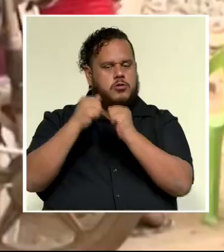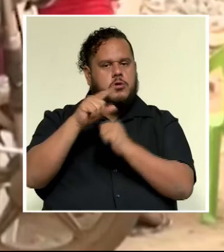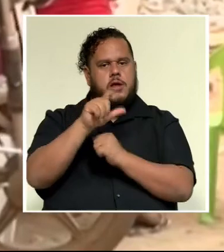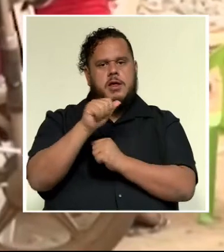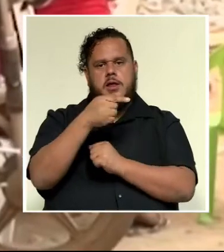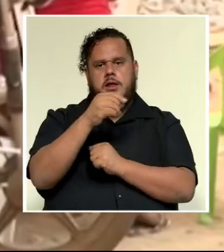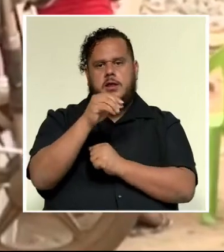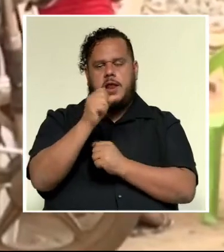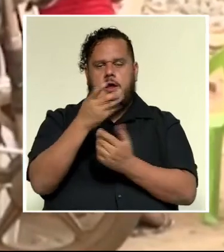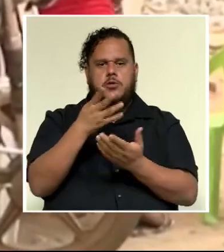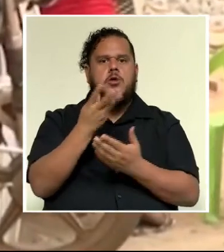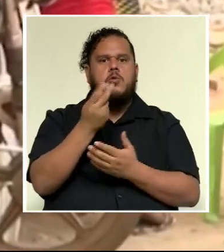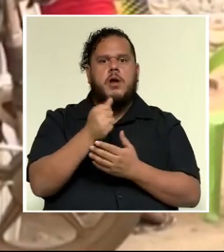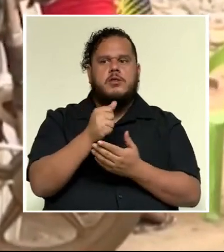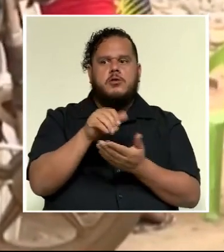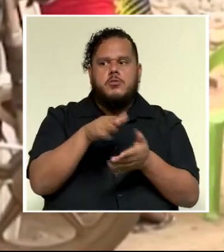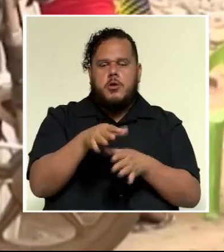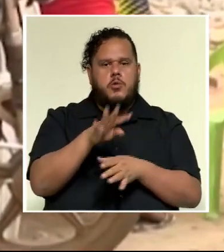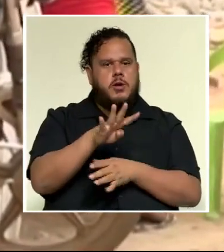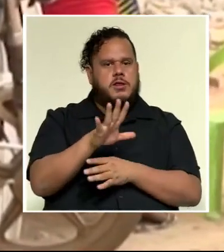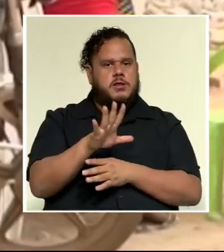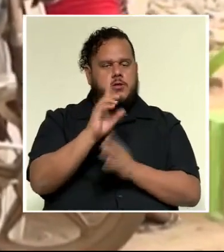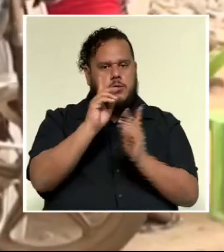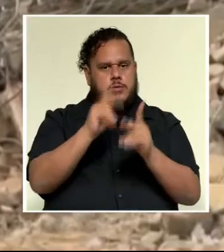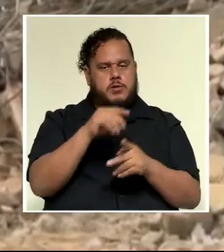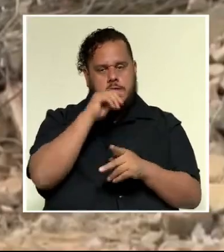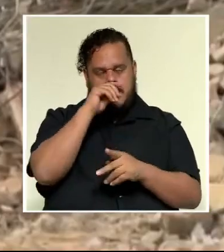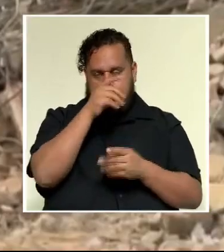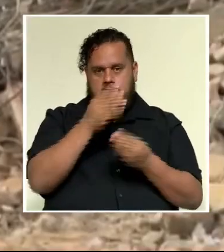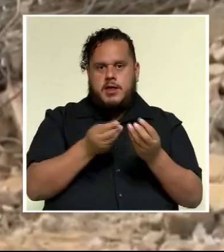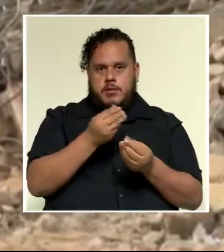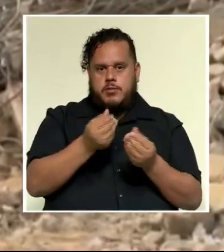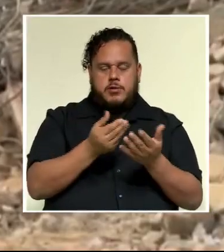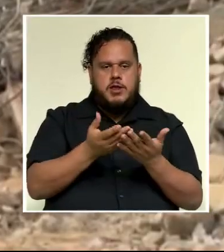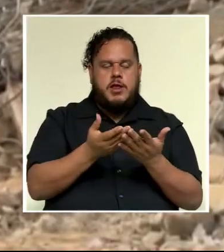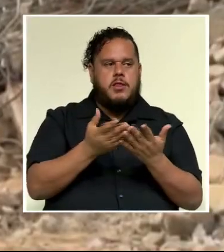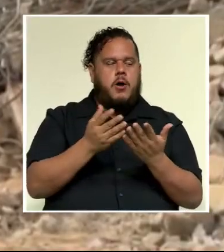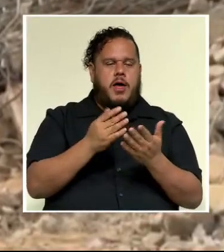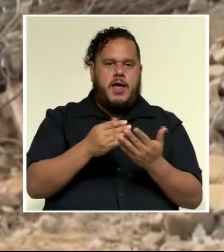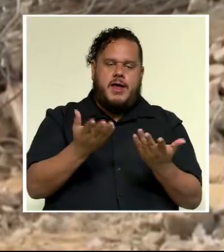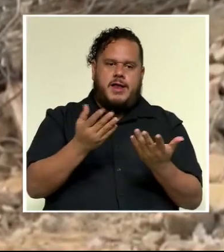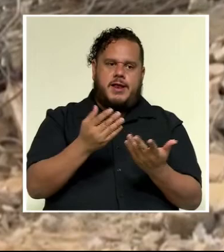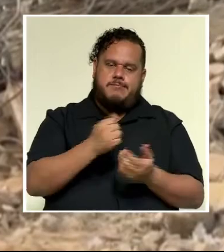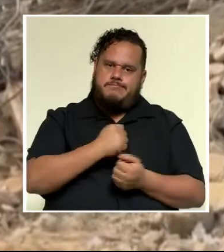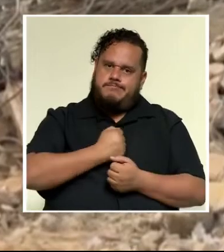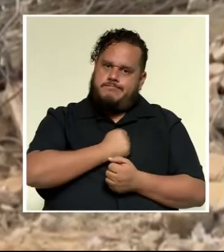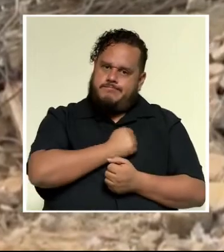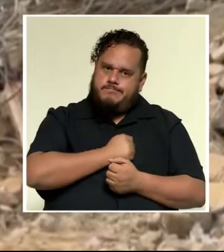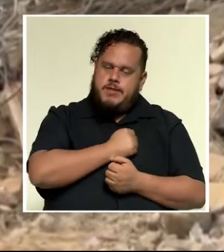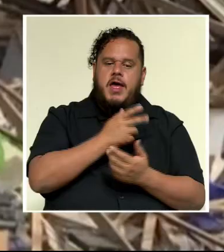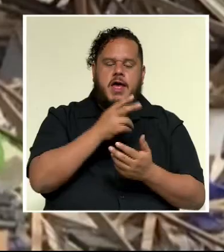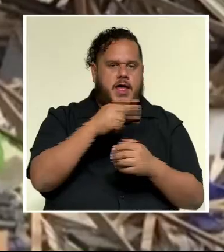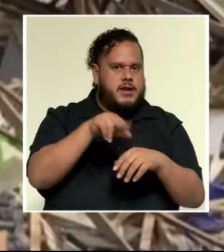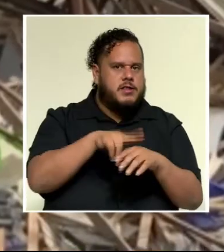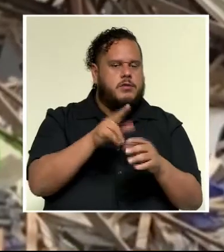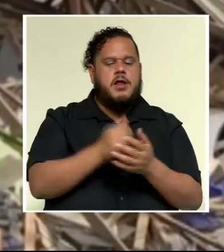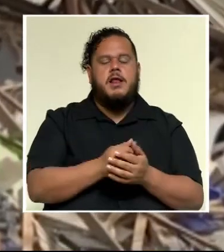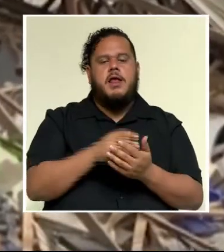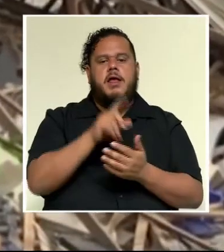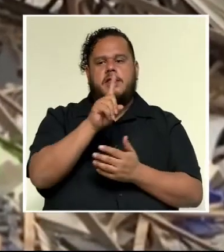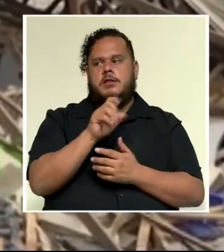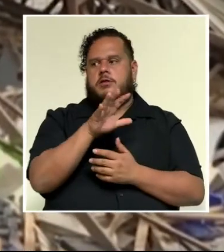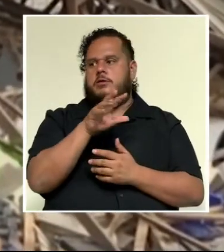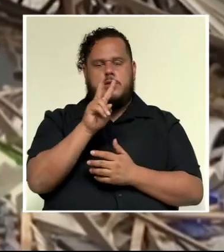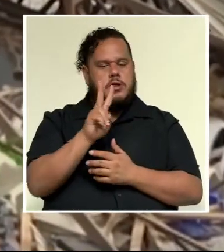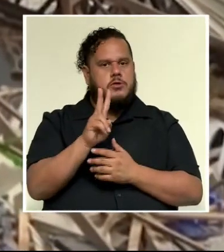causando la muerte de al menos 45 personas y provocando la indignación nacional. Desde 2005, al menos 152 edificios